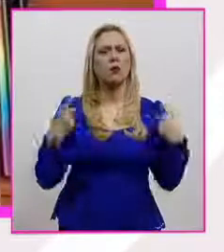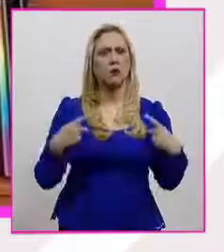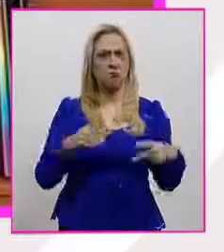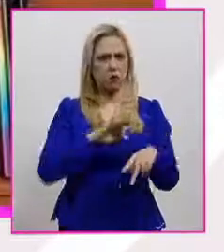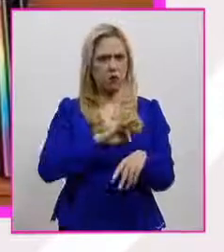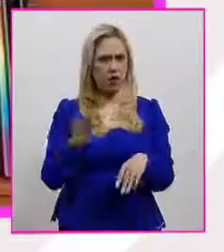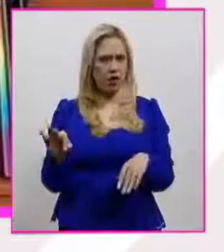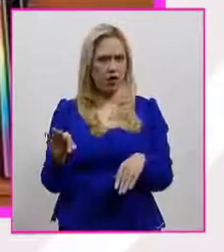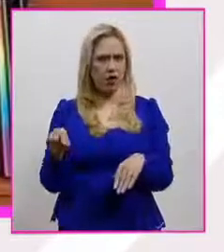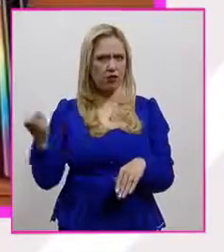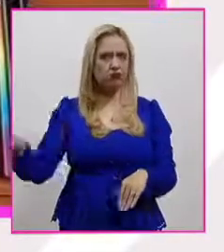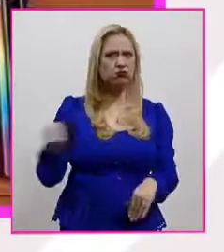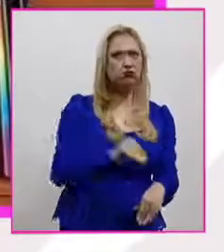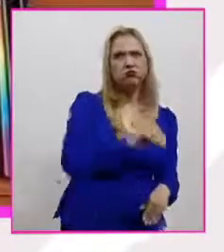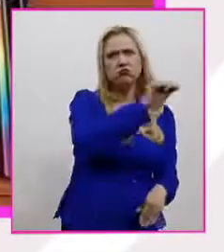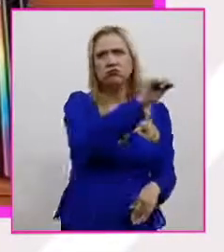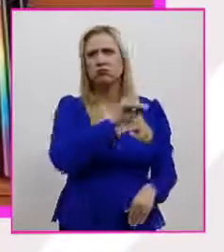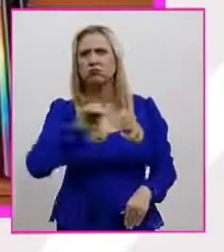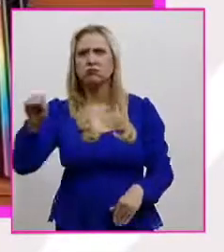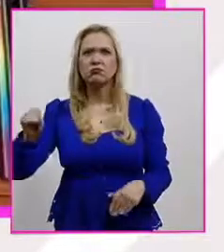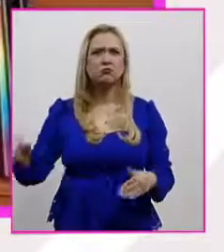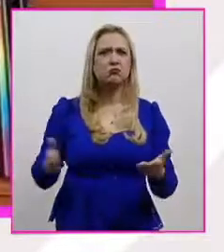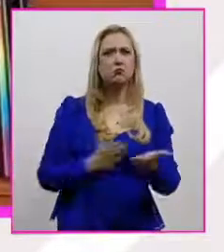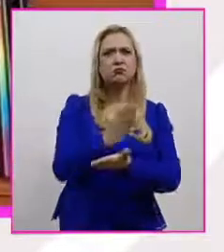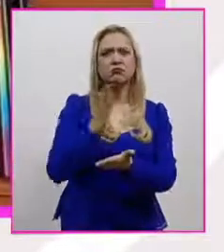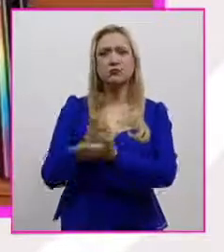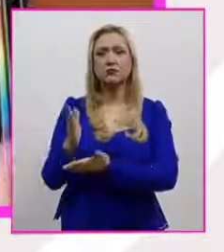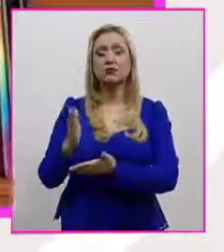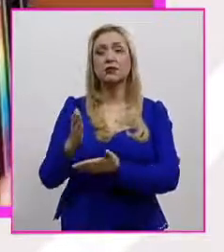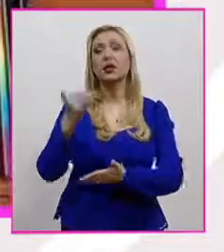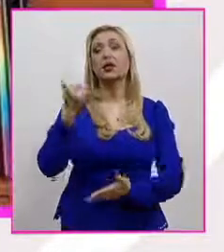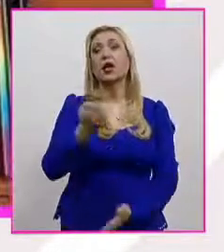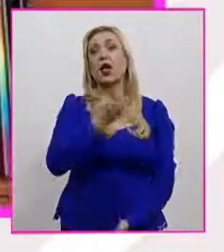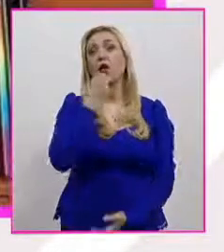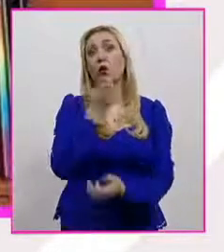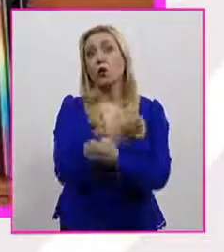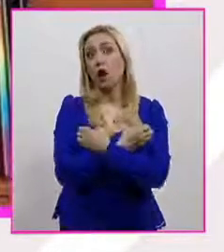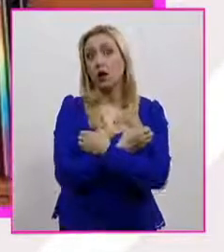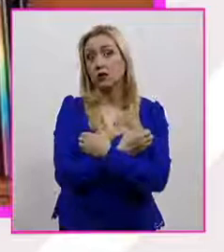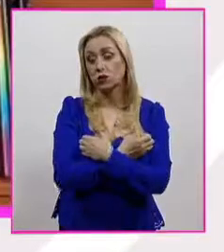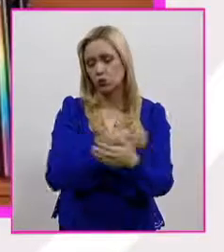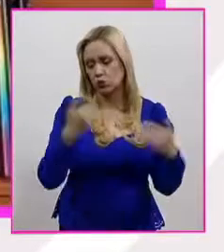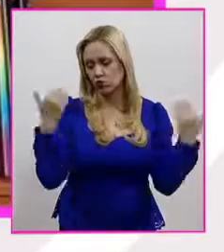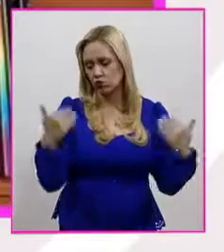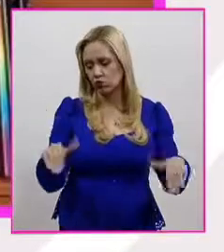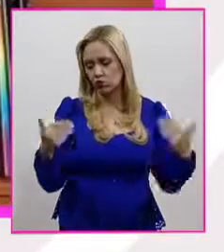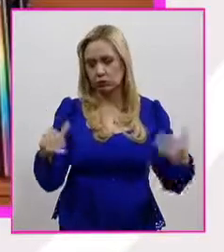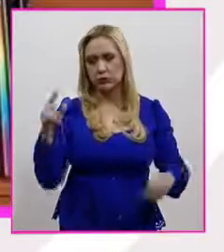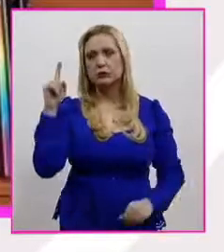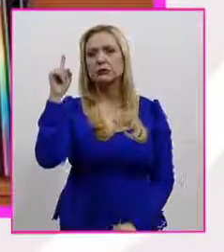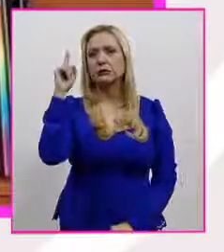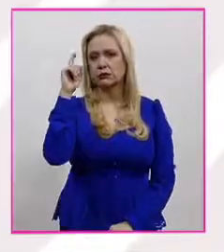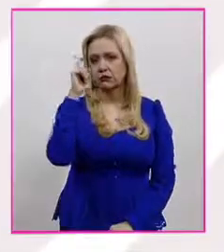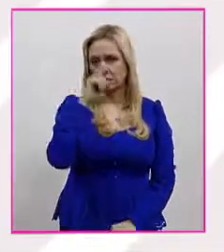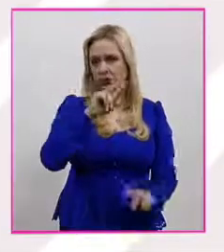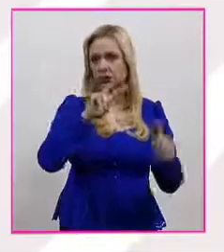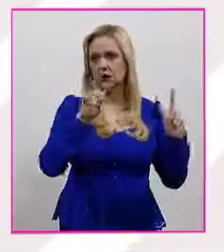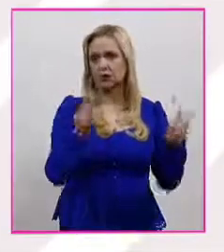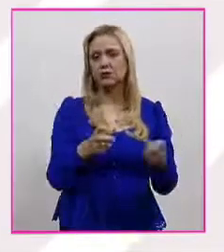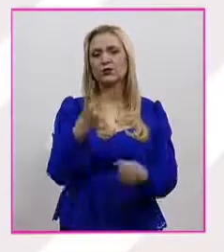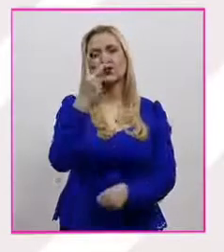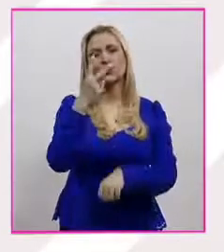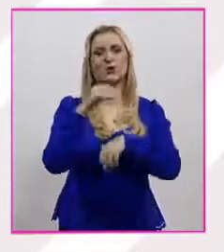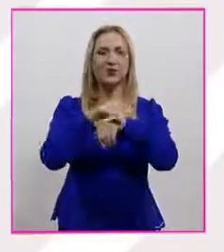tiene impactos en el acceso a la educación. Y bueno, pues para hablar sobre estos temas, el día de hoy nos acompañan dos